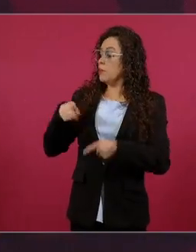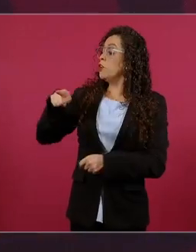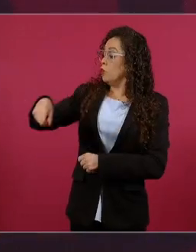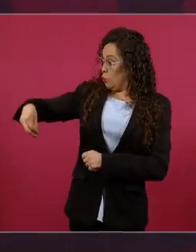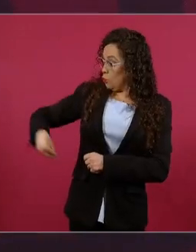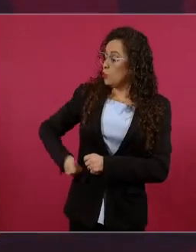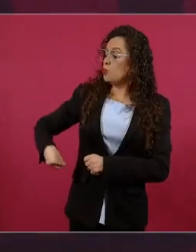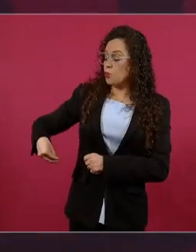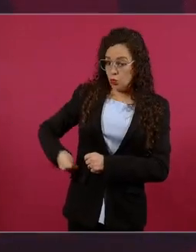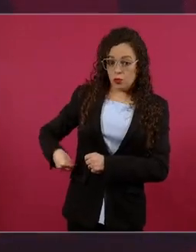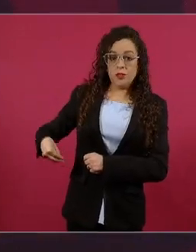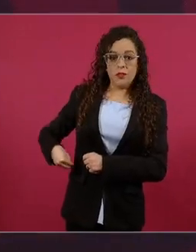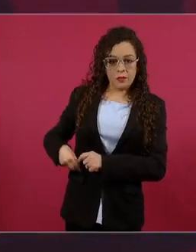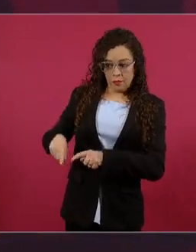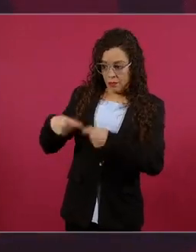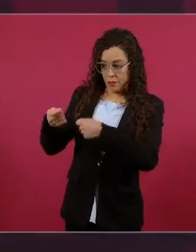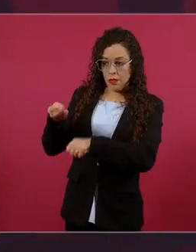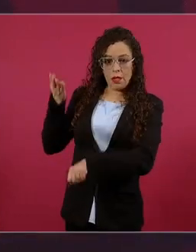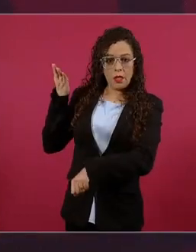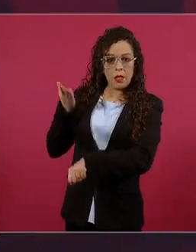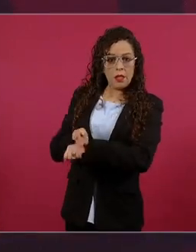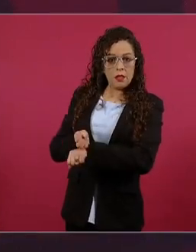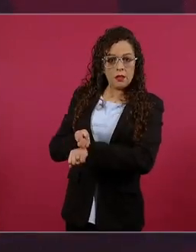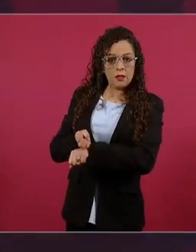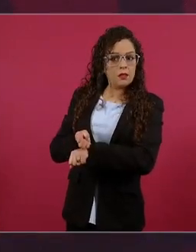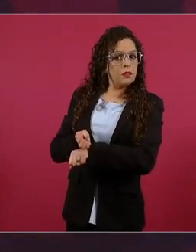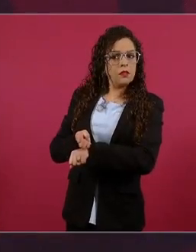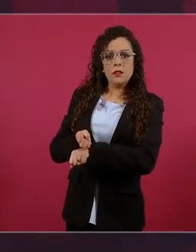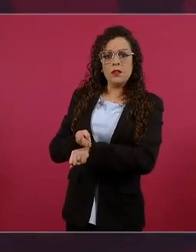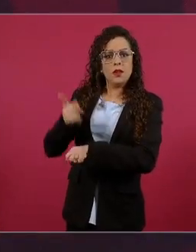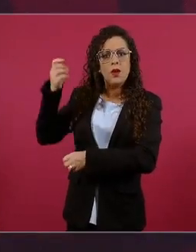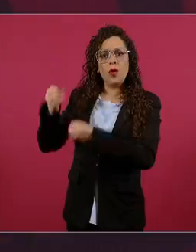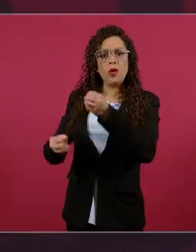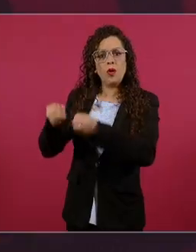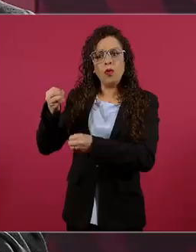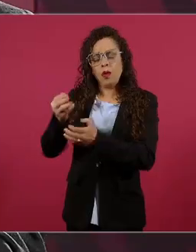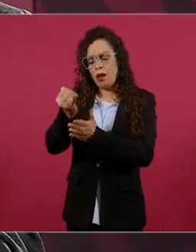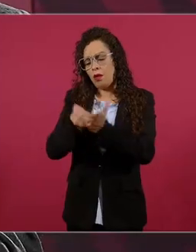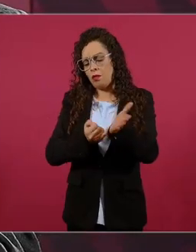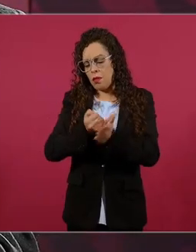a quien ordena asesinatos.